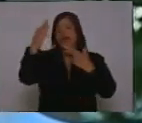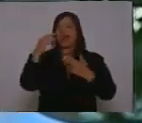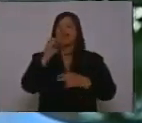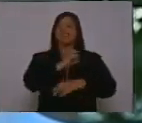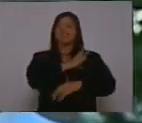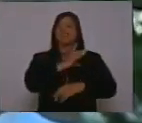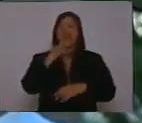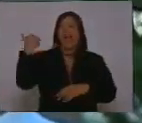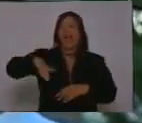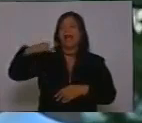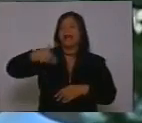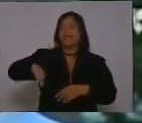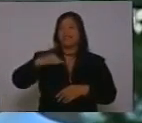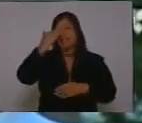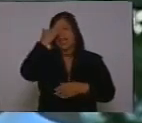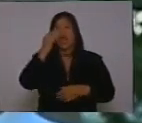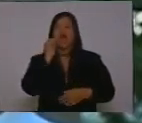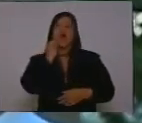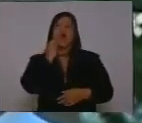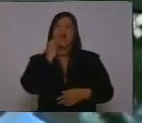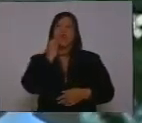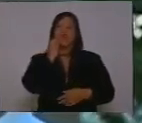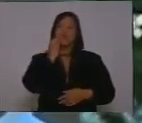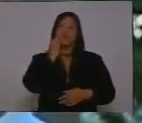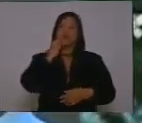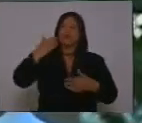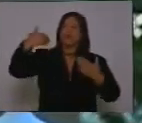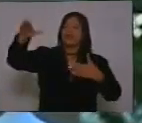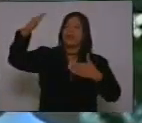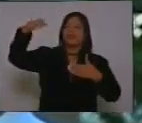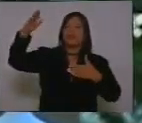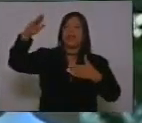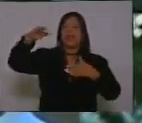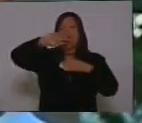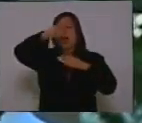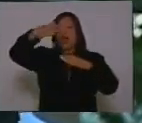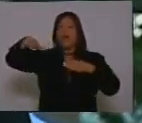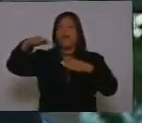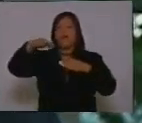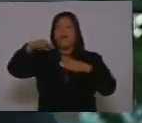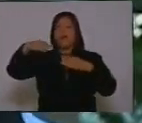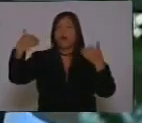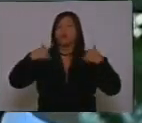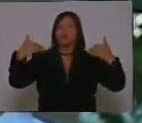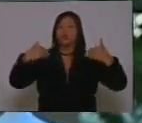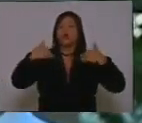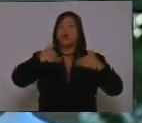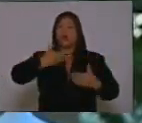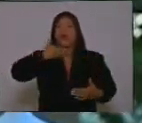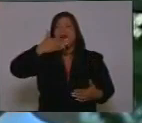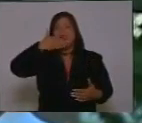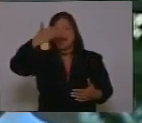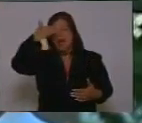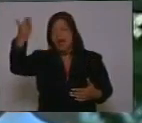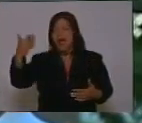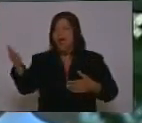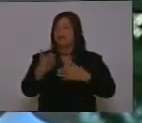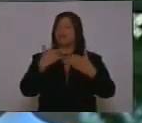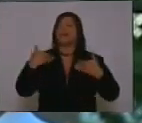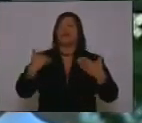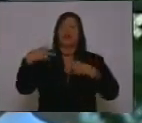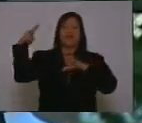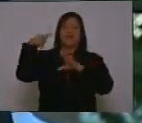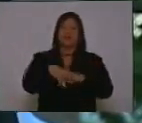de Argentina, a la juventud de allá del Medio Oriente, que hoy sufre la guerra que el imperialismo